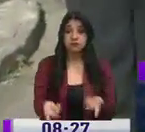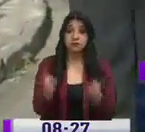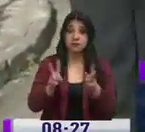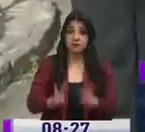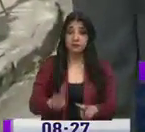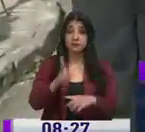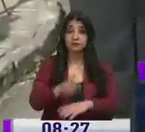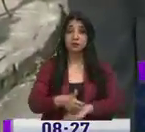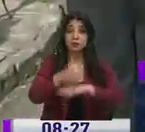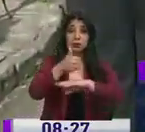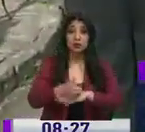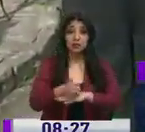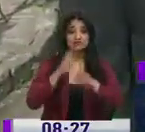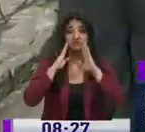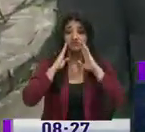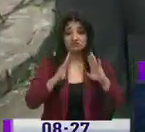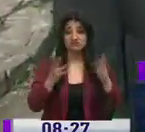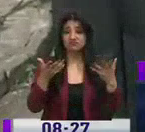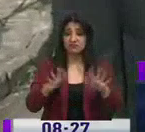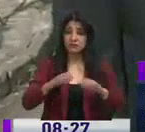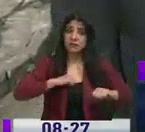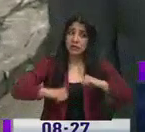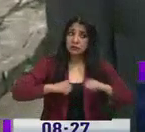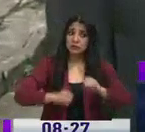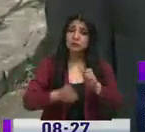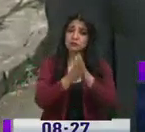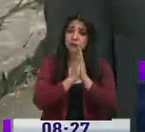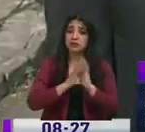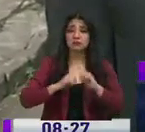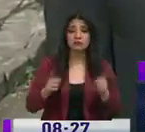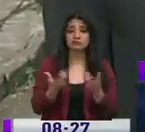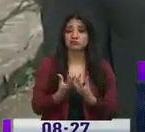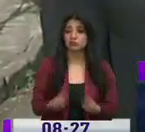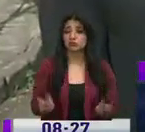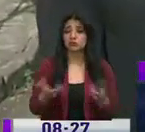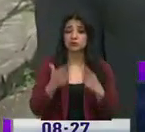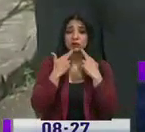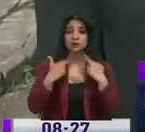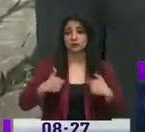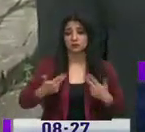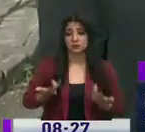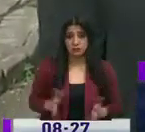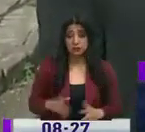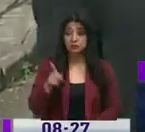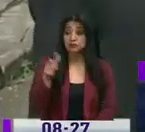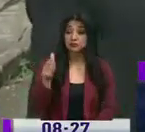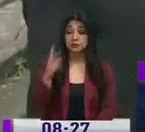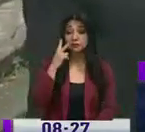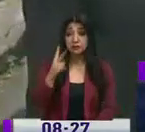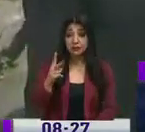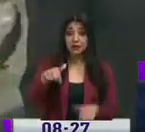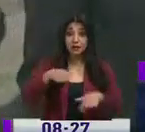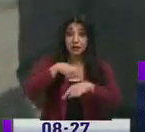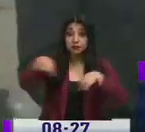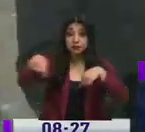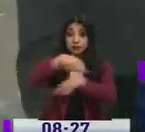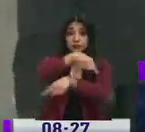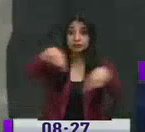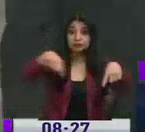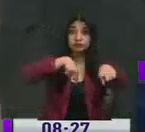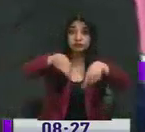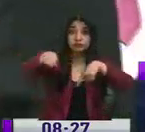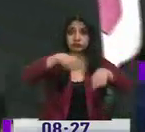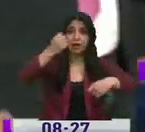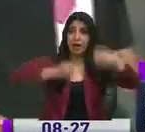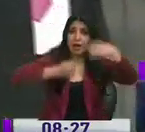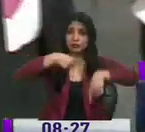autoridades nos han abandonado, se han hecho las gestiones, pero no encontramos ninguna respuesta. Usted mismo ve en este momento cómo es